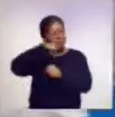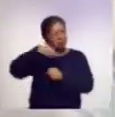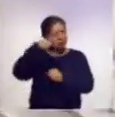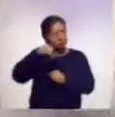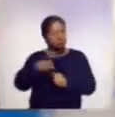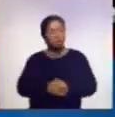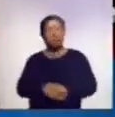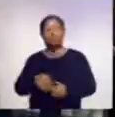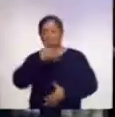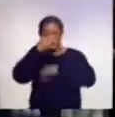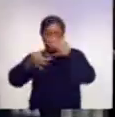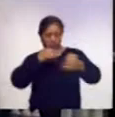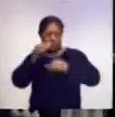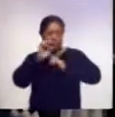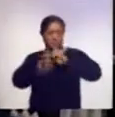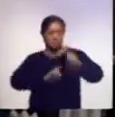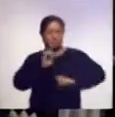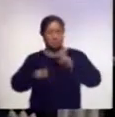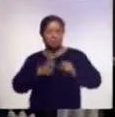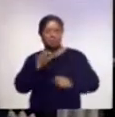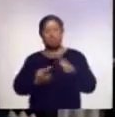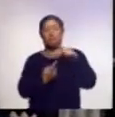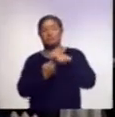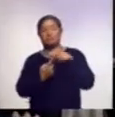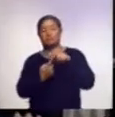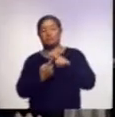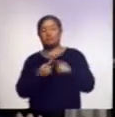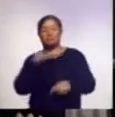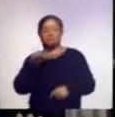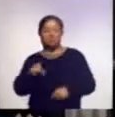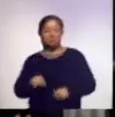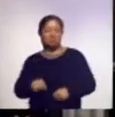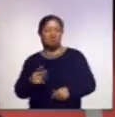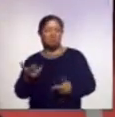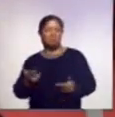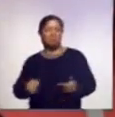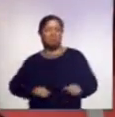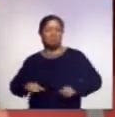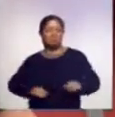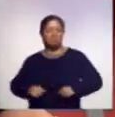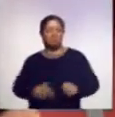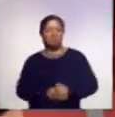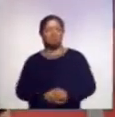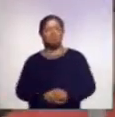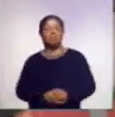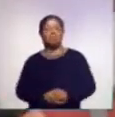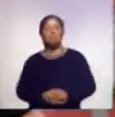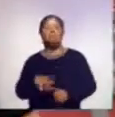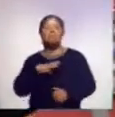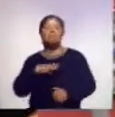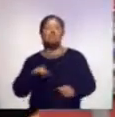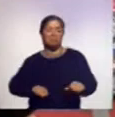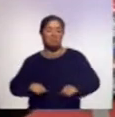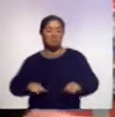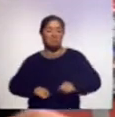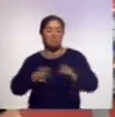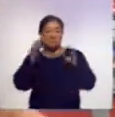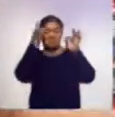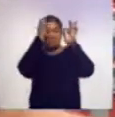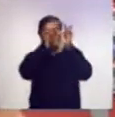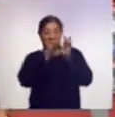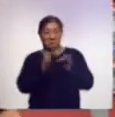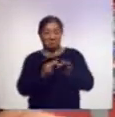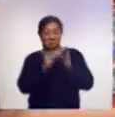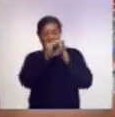Promover este deporte es la tarea de este tipo de eventos. porque hay eventos que no cumplen con todas las